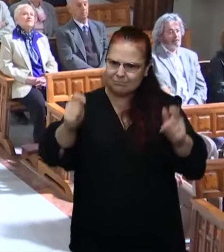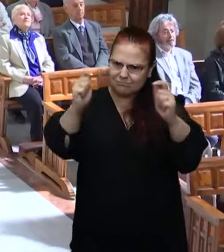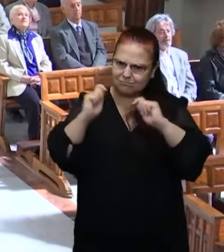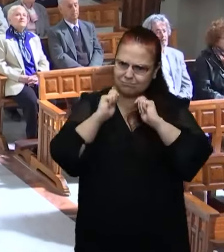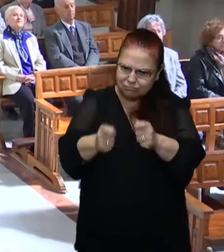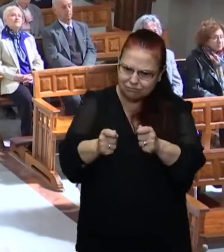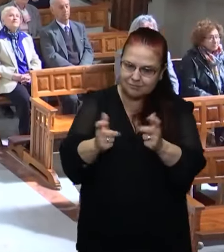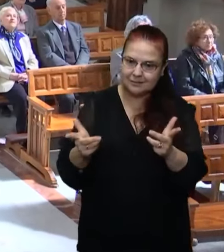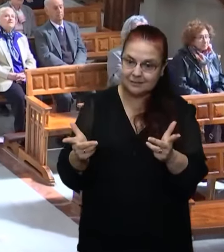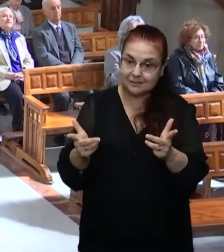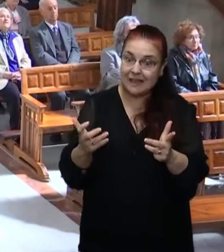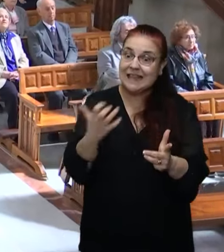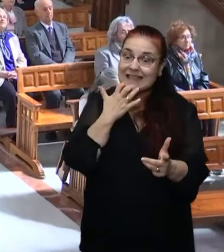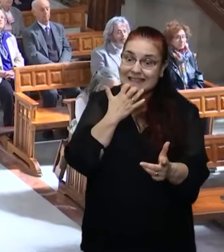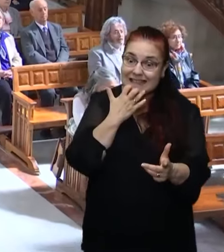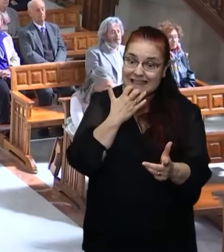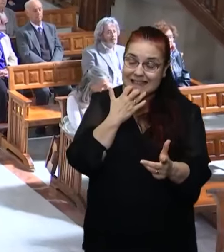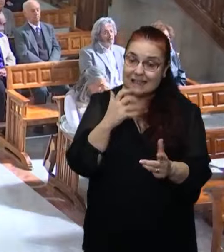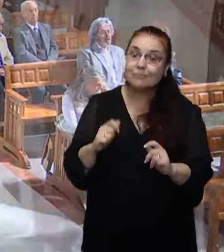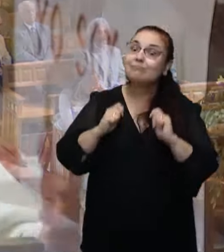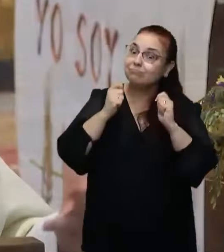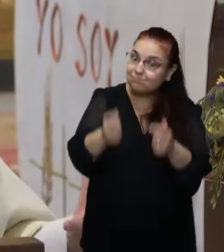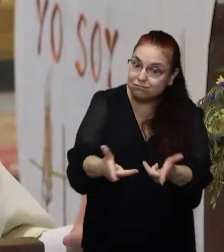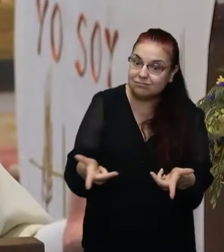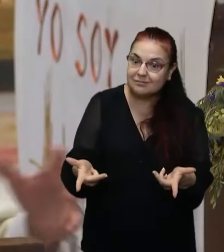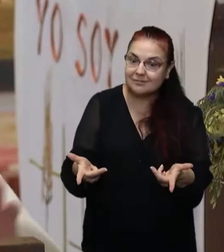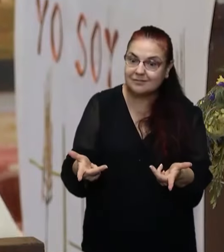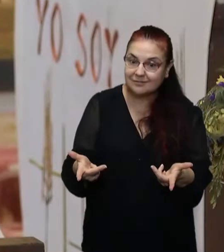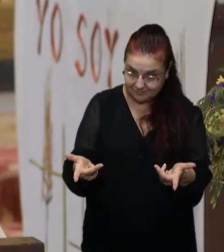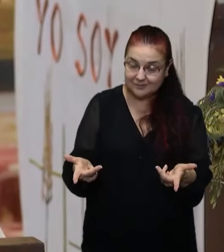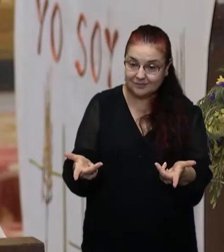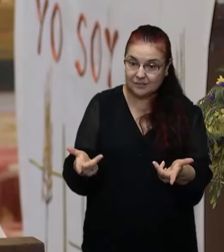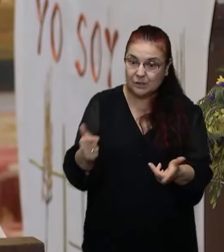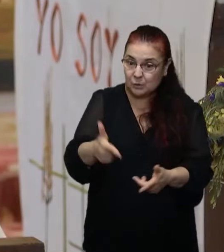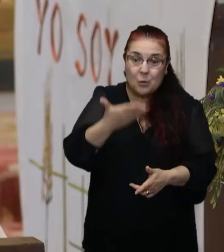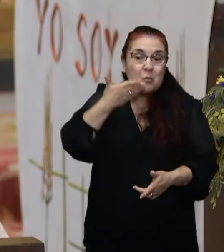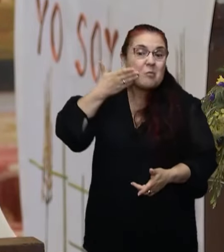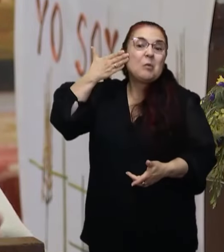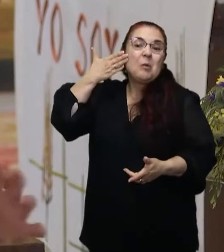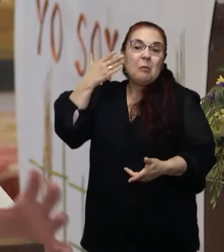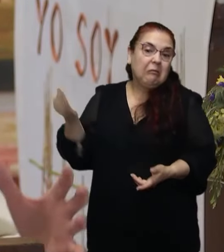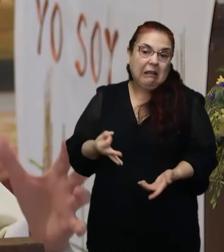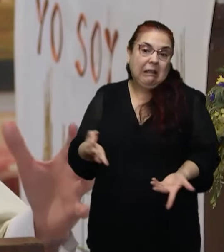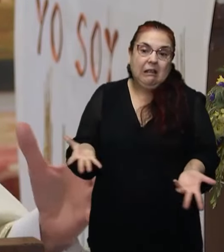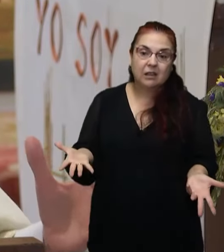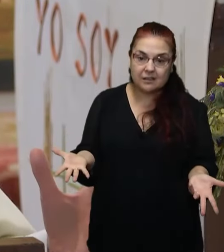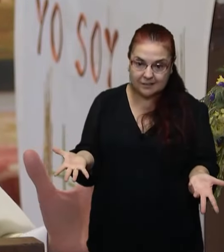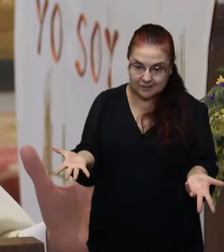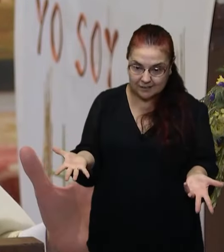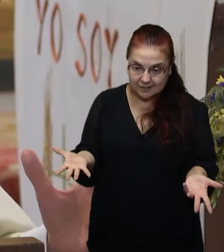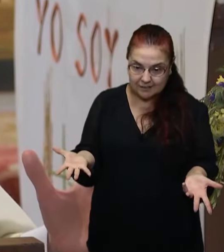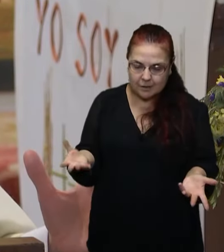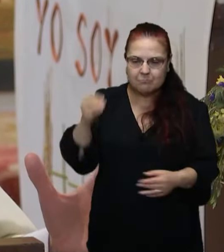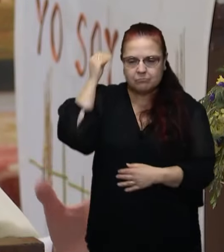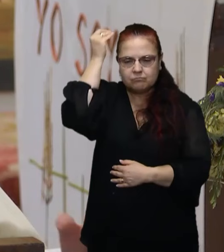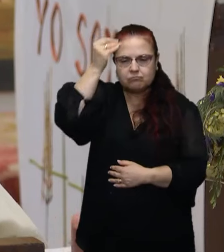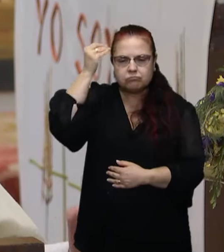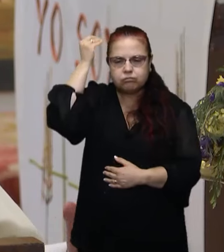Y si lo has recibido, si lo habéis recibido, ¿a qué tanto orgullo? Parémonos a reflexionar.